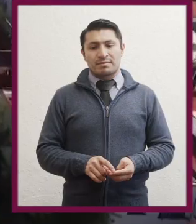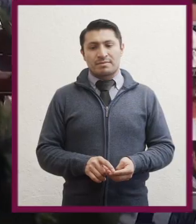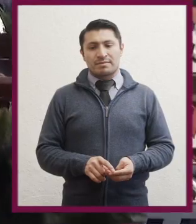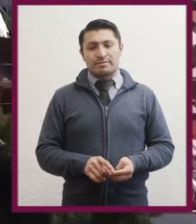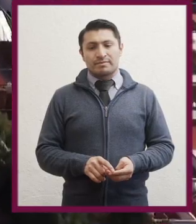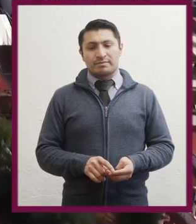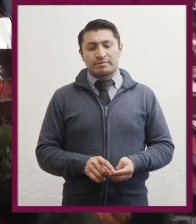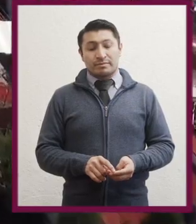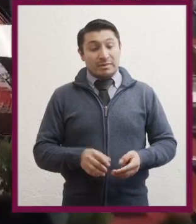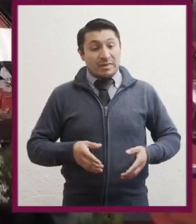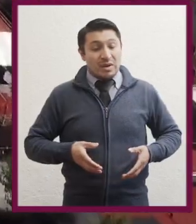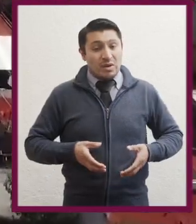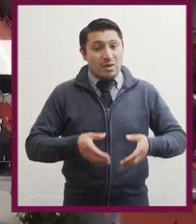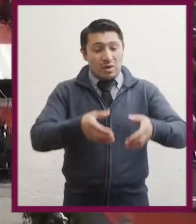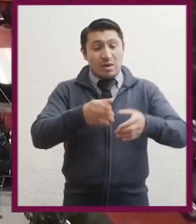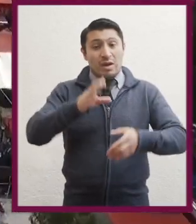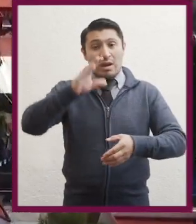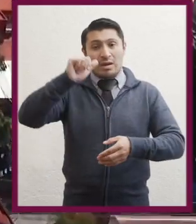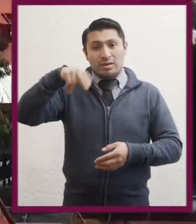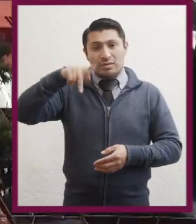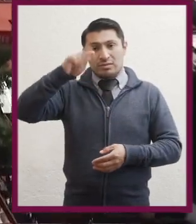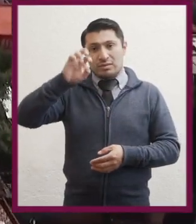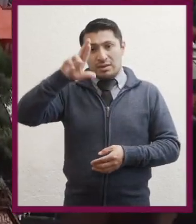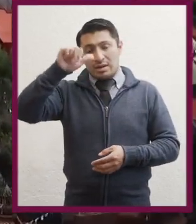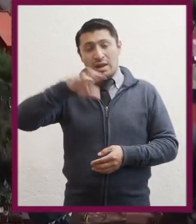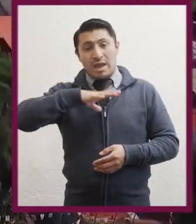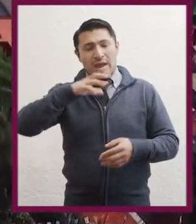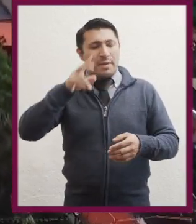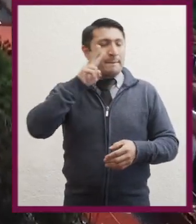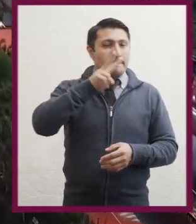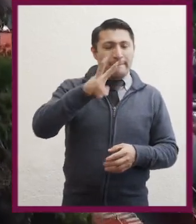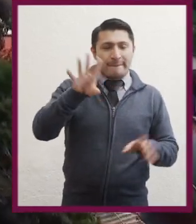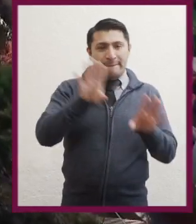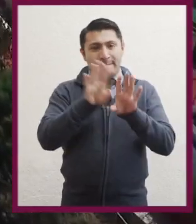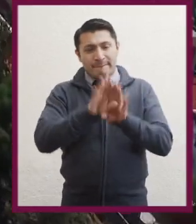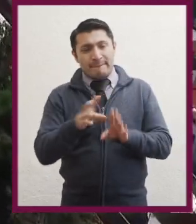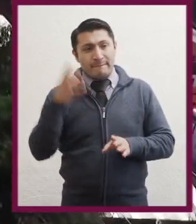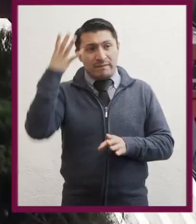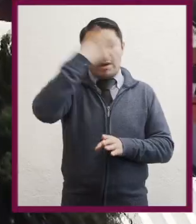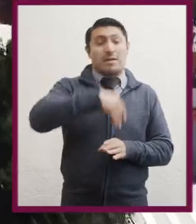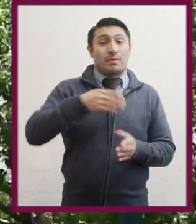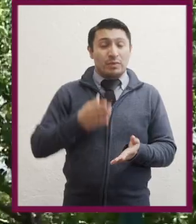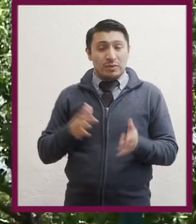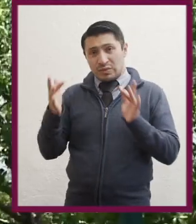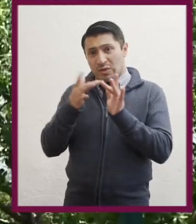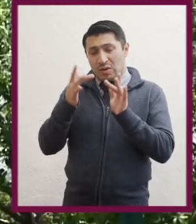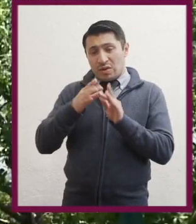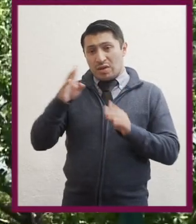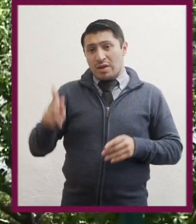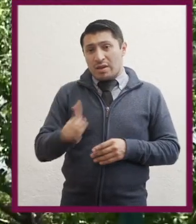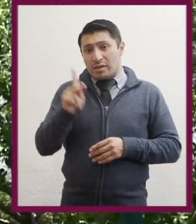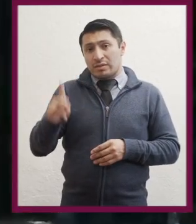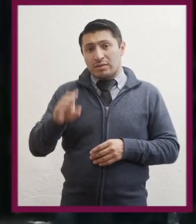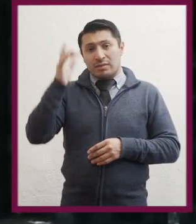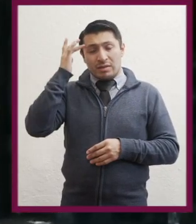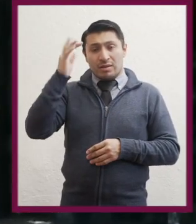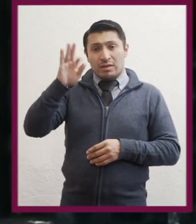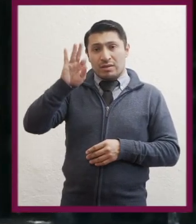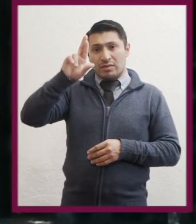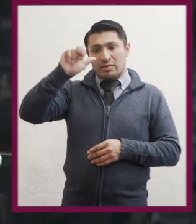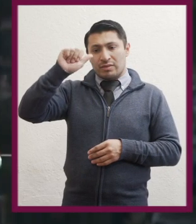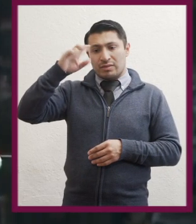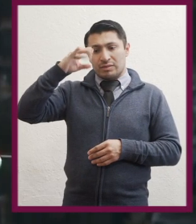Uno de ellos es el de Cantera, con un trazo sinuoso que nos conduce al barrio de San Francisco. Detrás de un arco